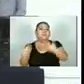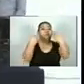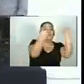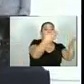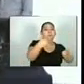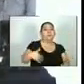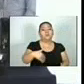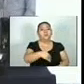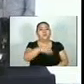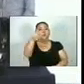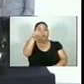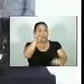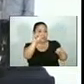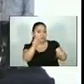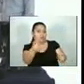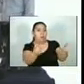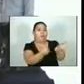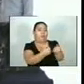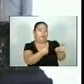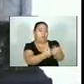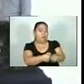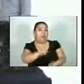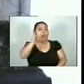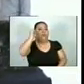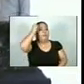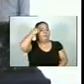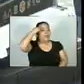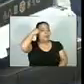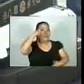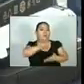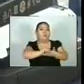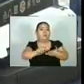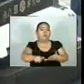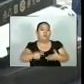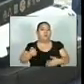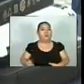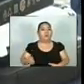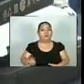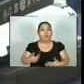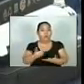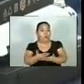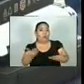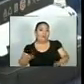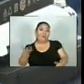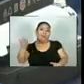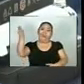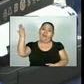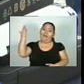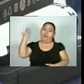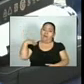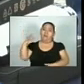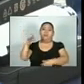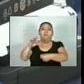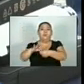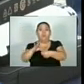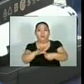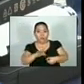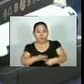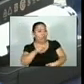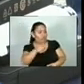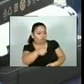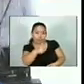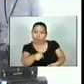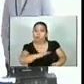Educación para que refuerce el aprendizaje de estudiantes del sector público. Se trata de equipo que fue utilizado en las elecciones anteriores y se